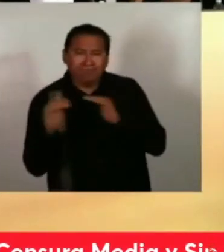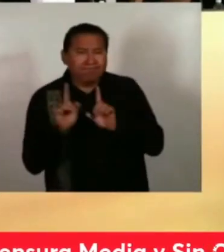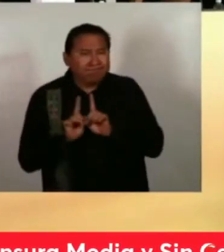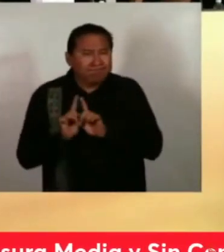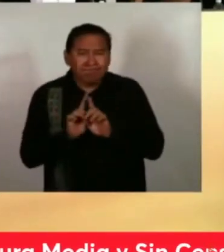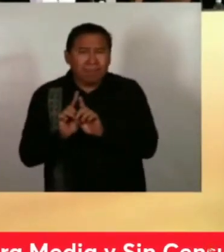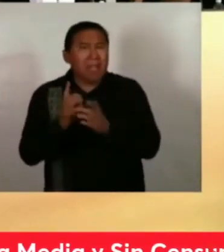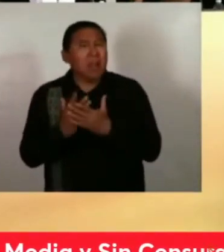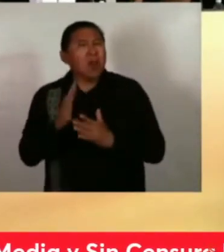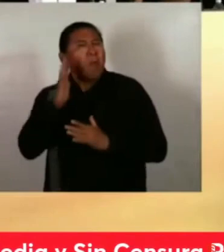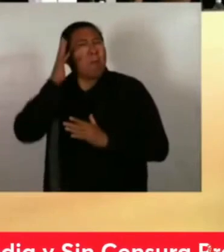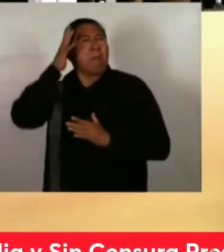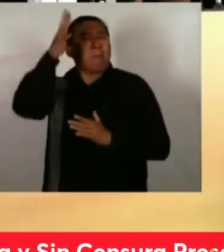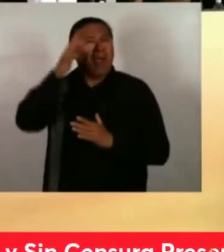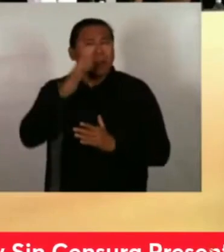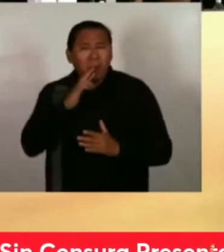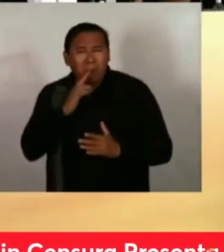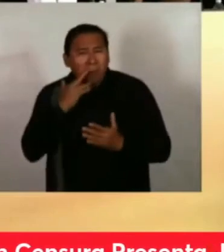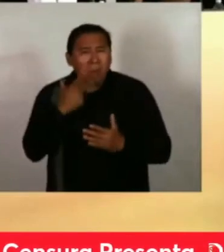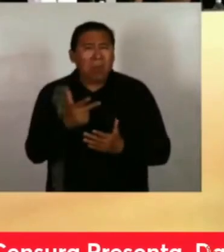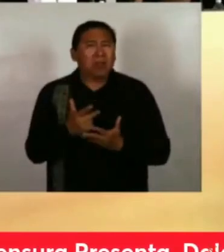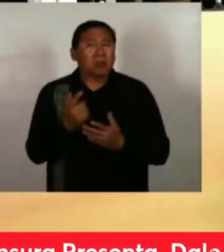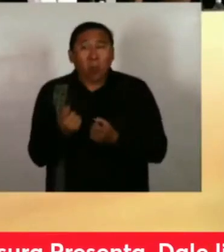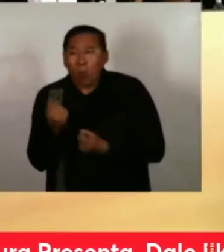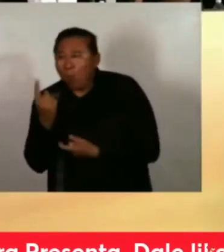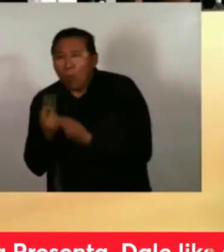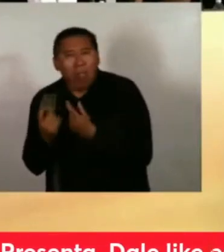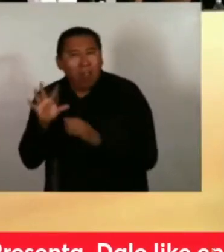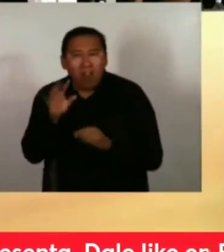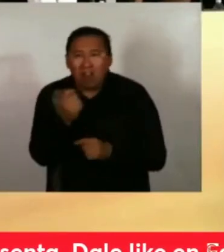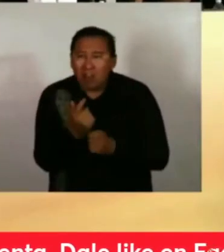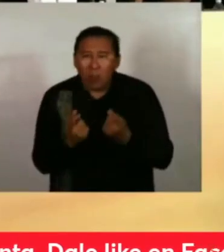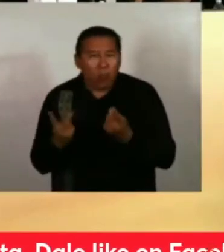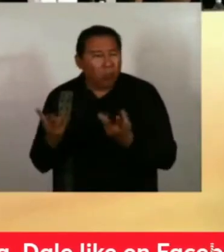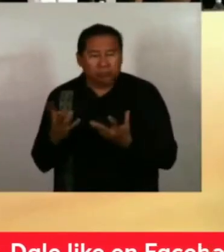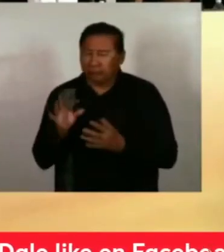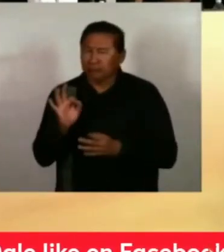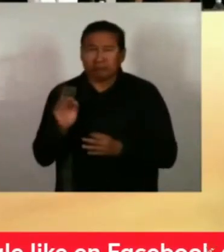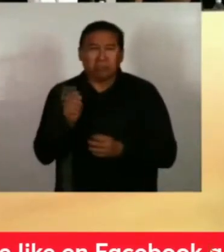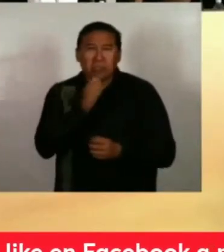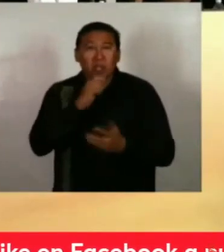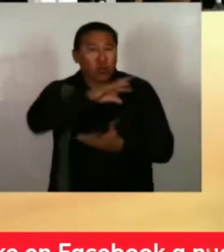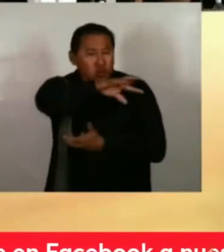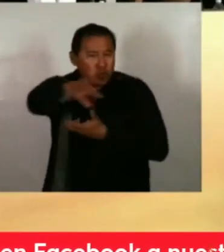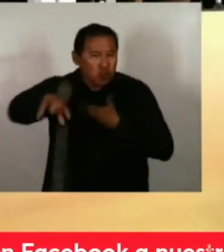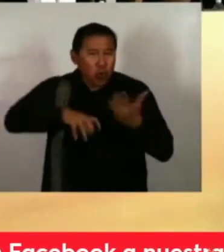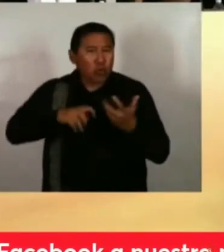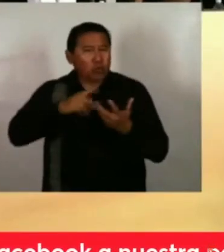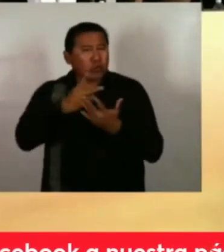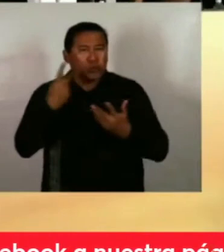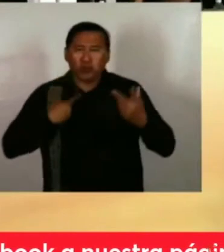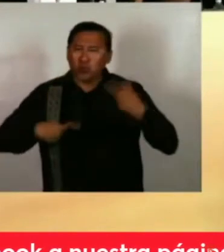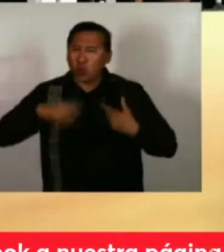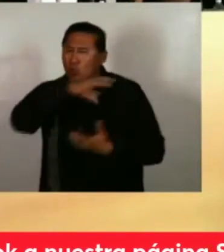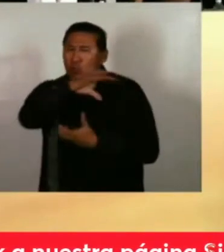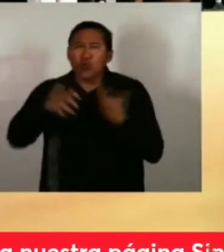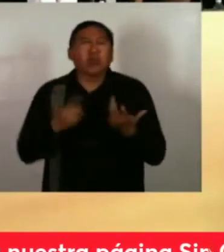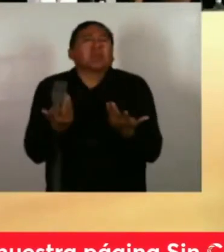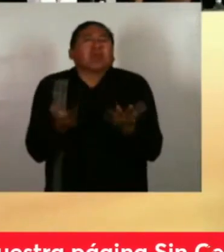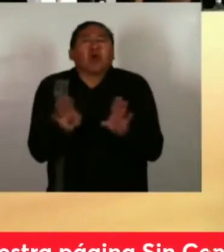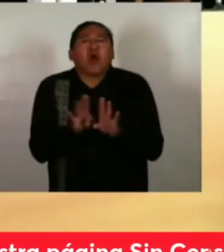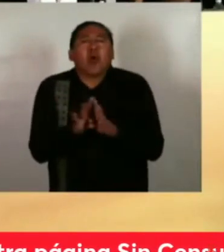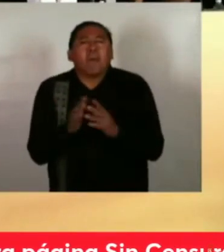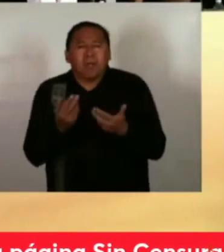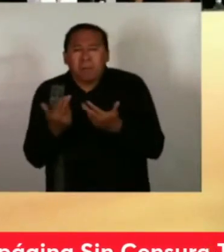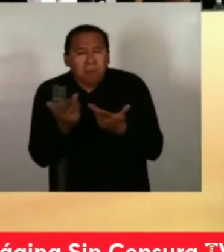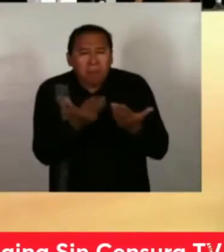que la prosperidad no es para unos cuantos. Que la prosperidad es compartida entre todos y todas, si no, no es